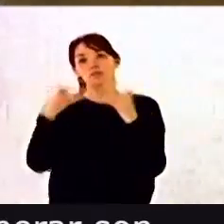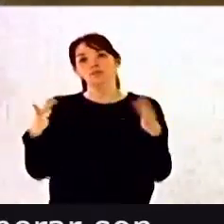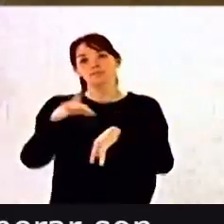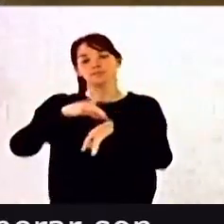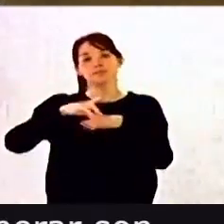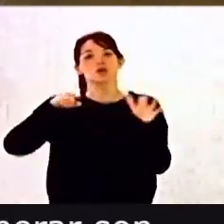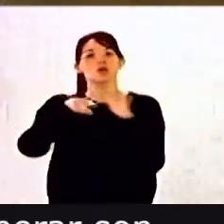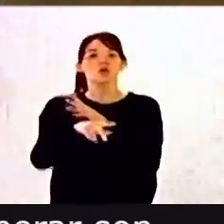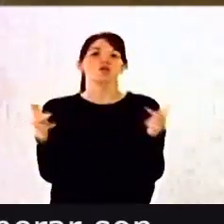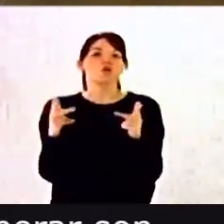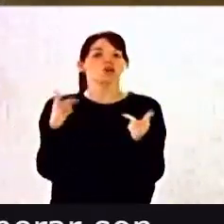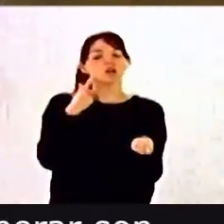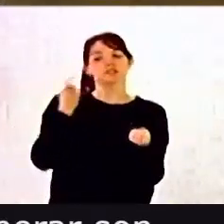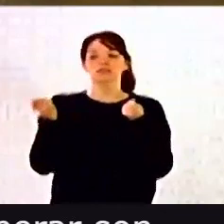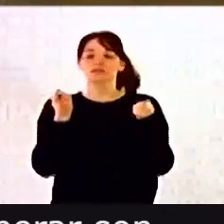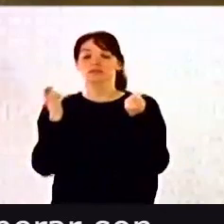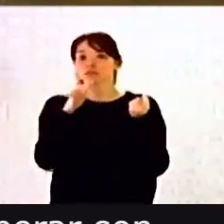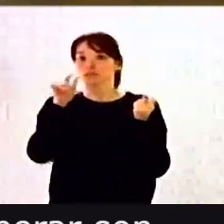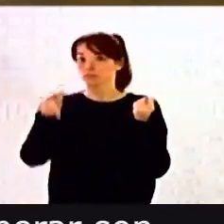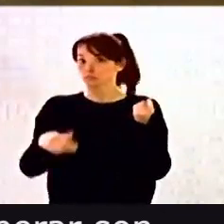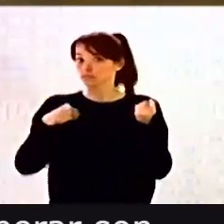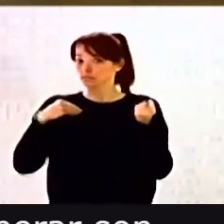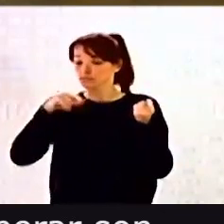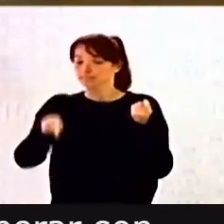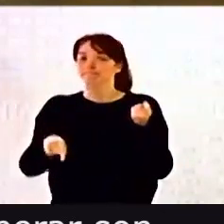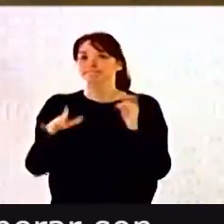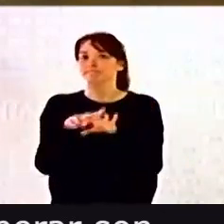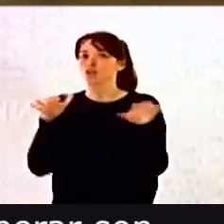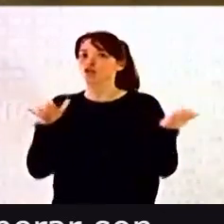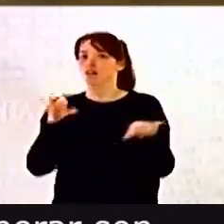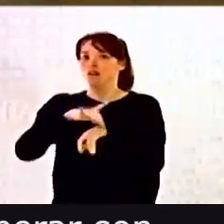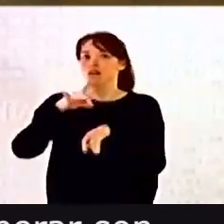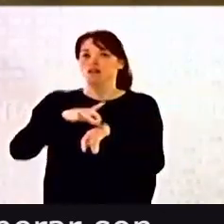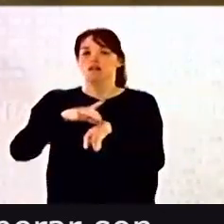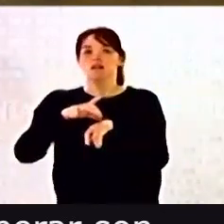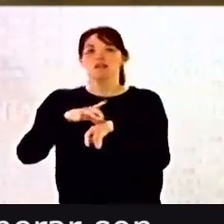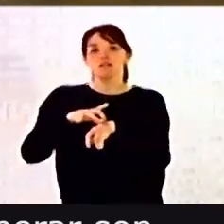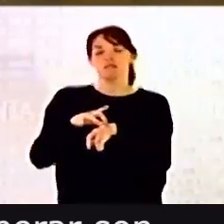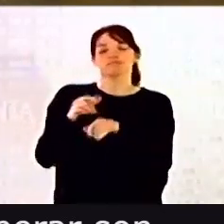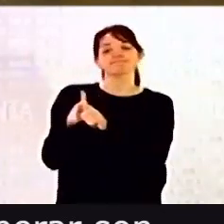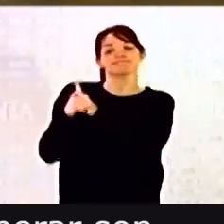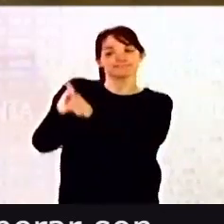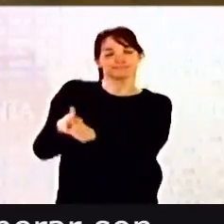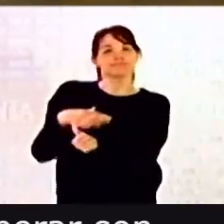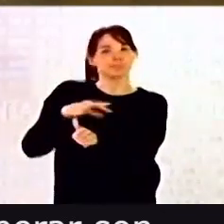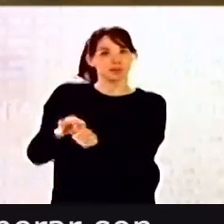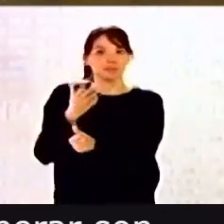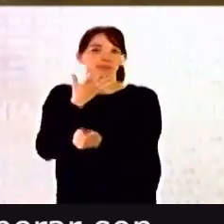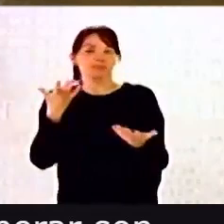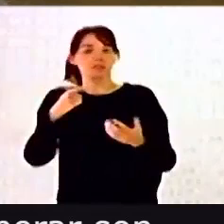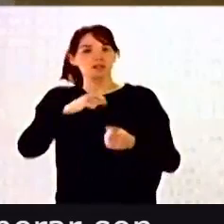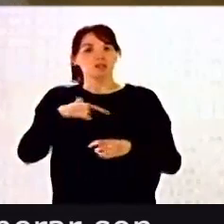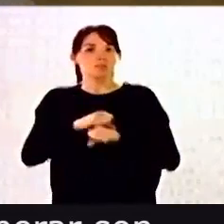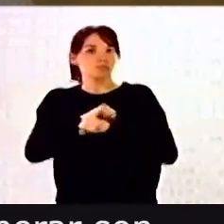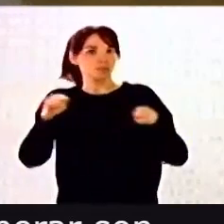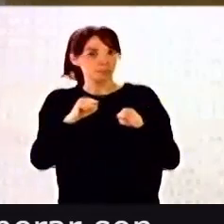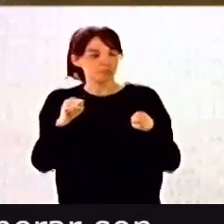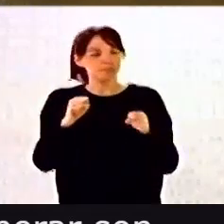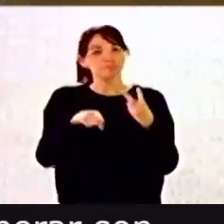crónicas, porque ahí es donde están la mayoría de las enfermedades tiempo dependientes, como son el infarto agudo de